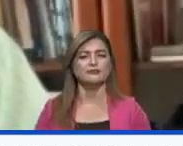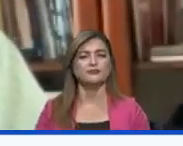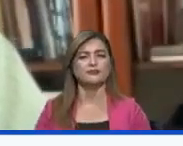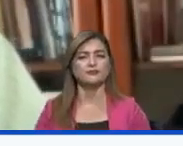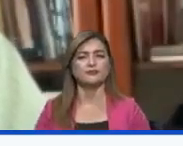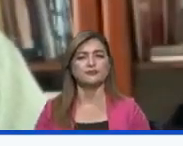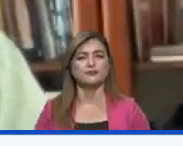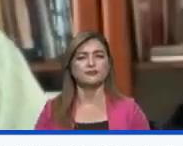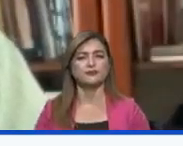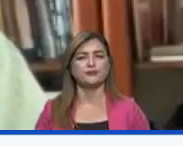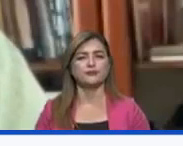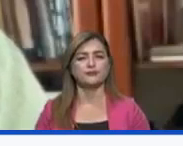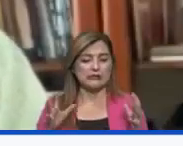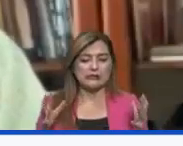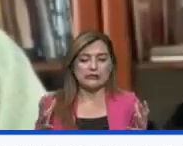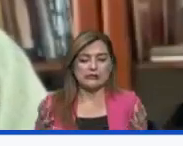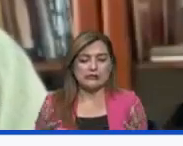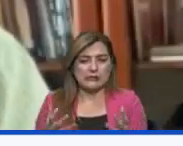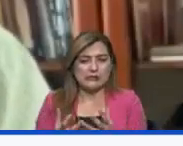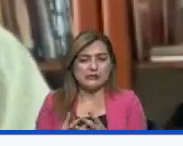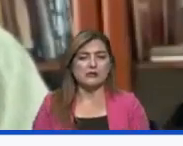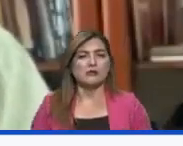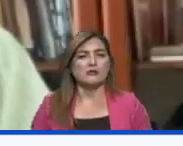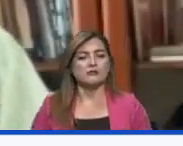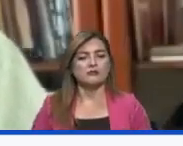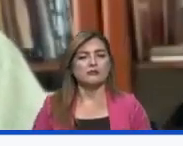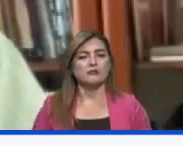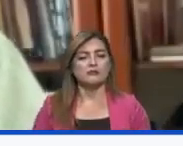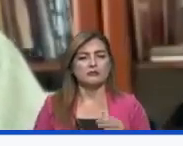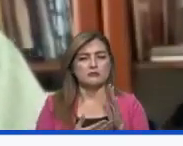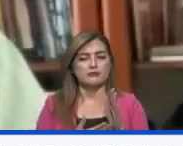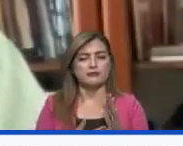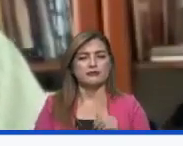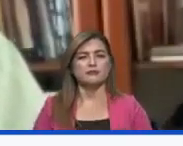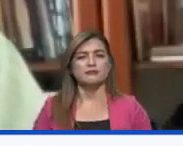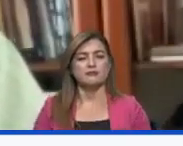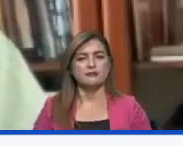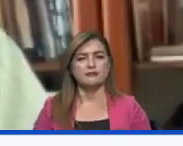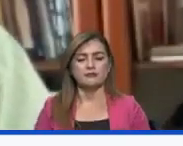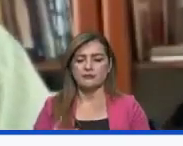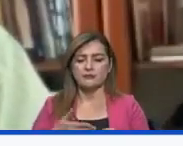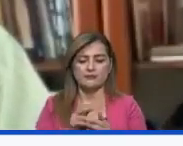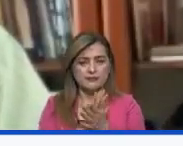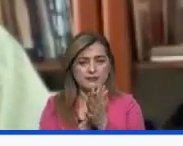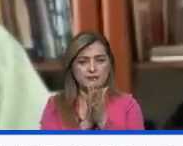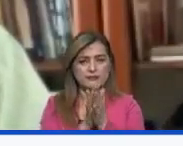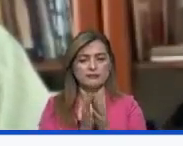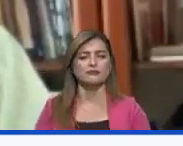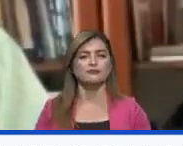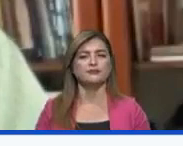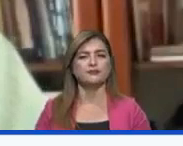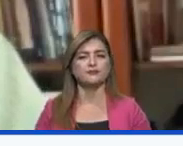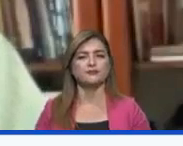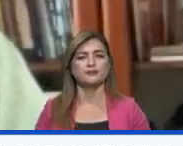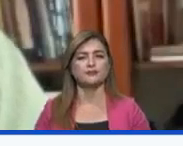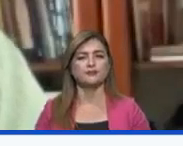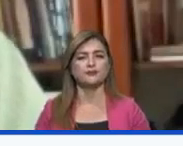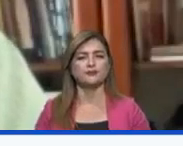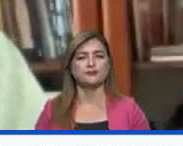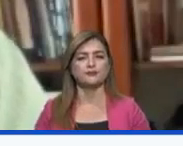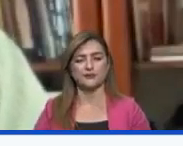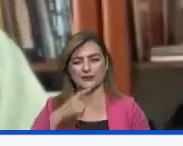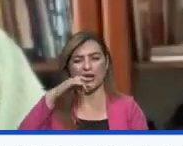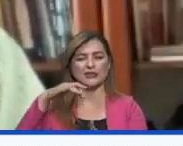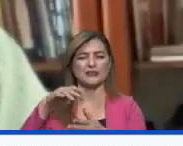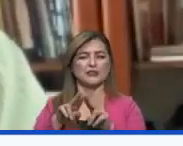momento el planeta. Tenemos escasez de combustibles, escasez de gas natural,